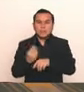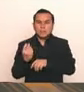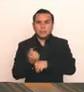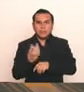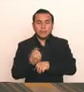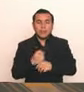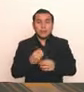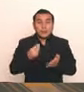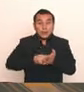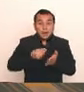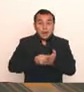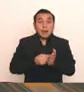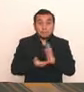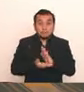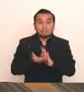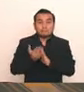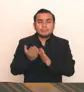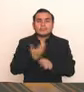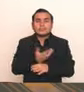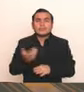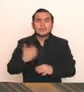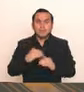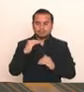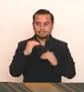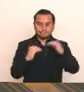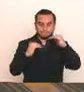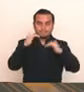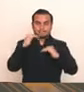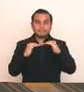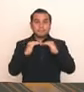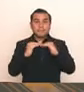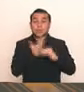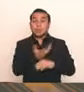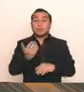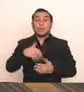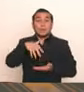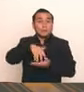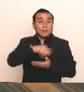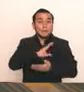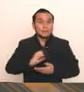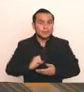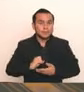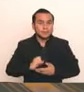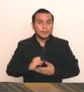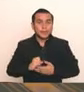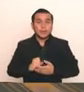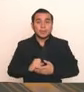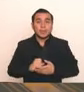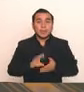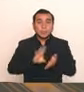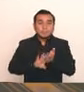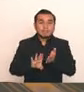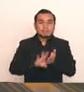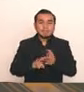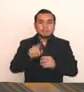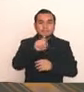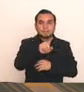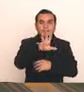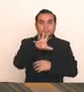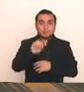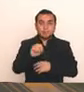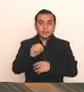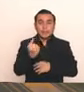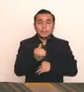al sistema financiero y problema frontal y desequilibrio económico de la población el bono de 250 dólares a las personas